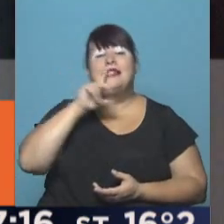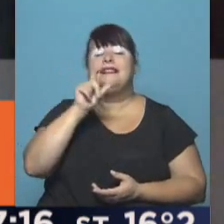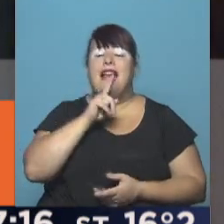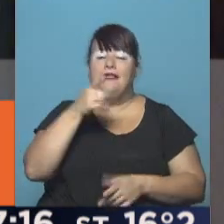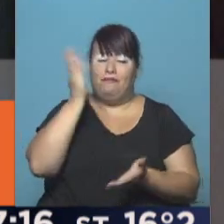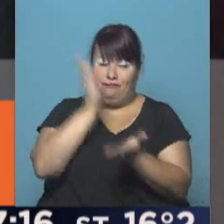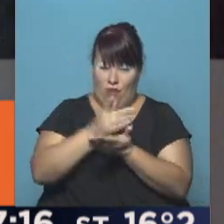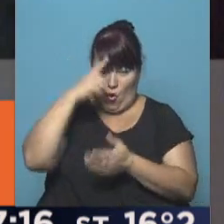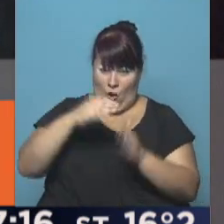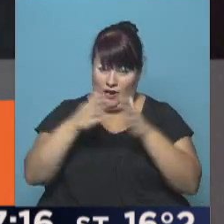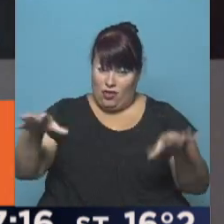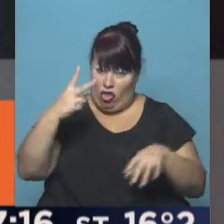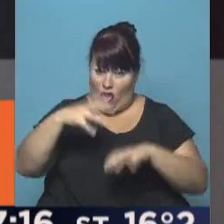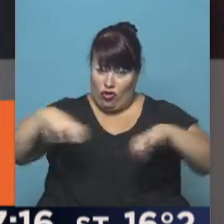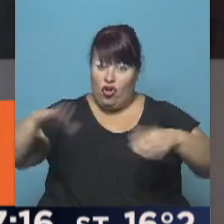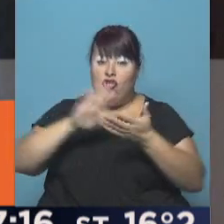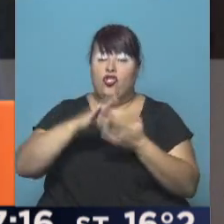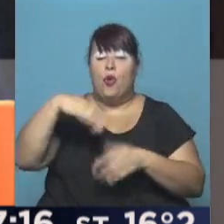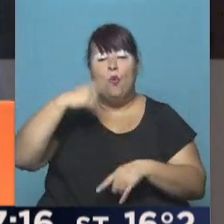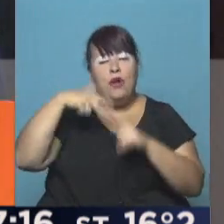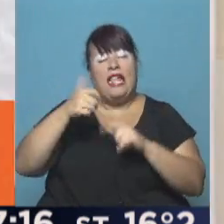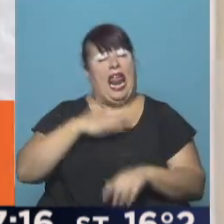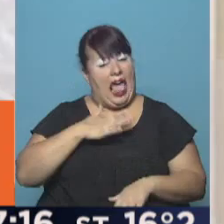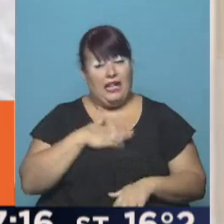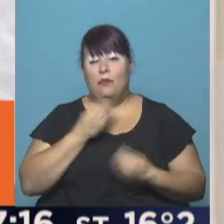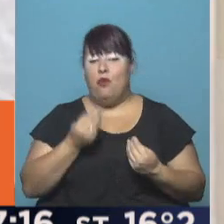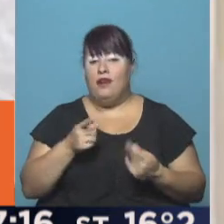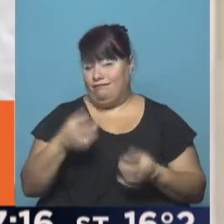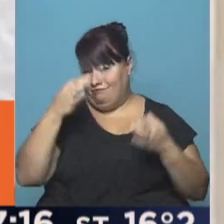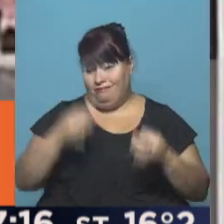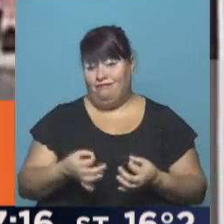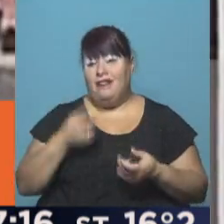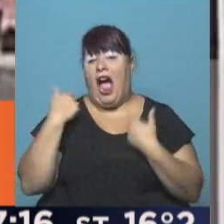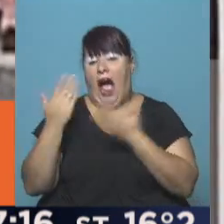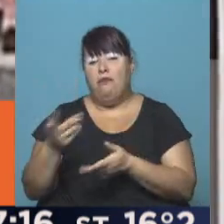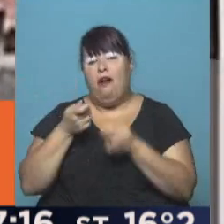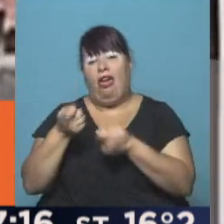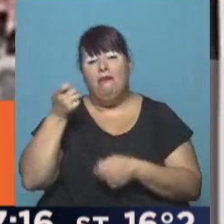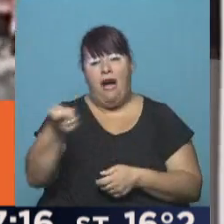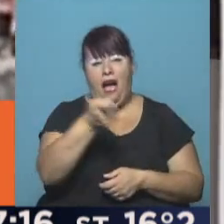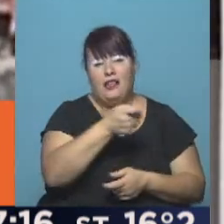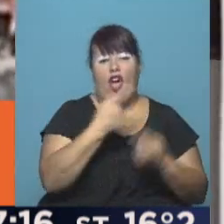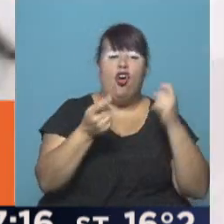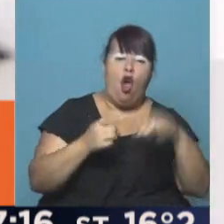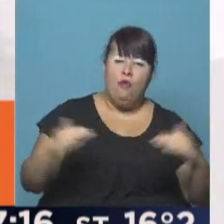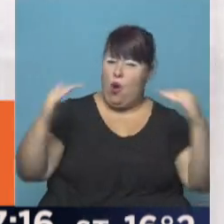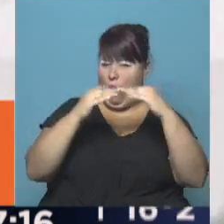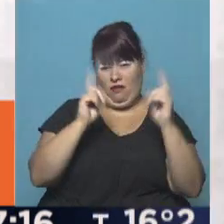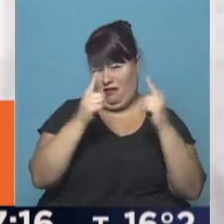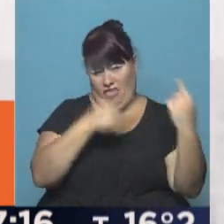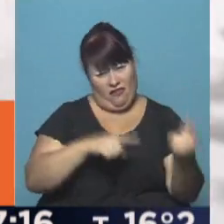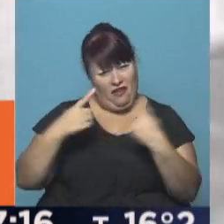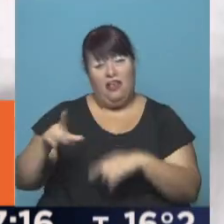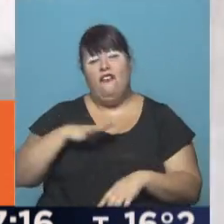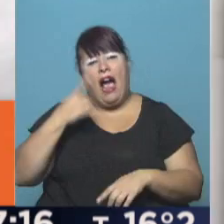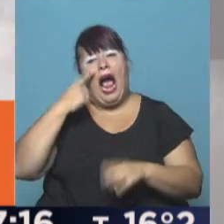fallo dividido de la corte suprema en el caso muy nice lamentable porque equipara los delitos de lesa humanidad con los comunes y desconoce los